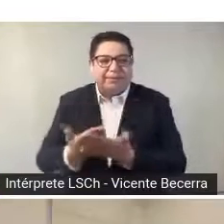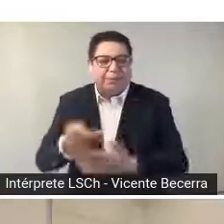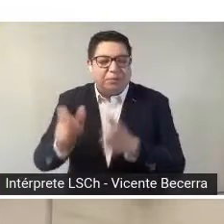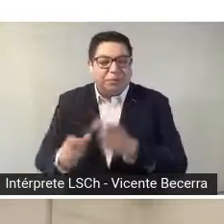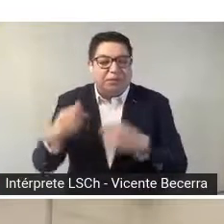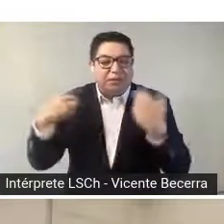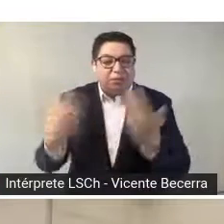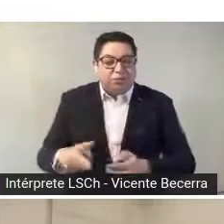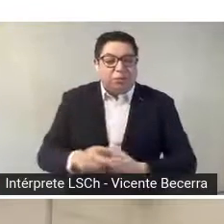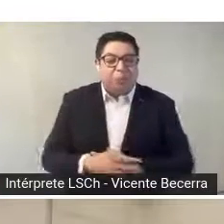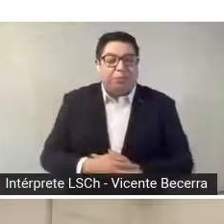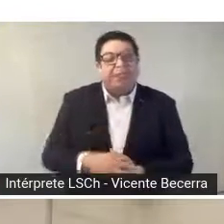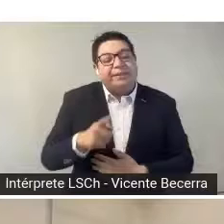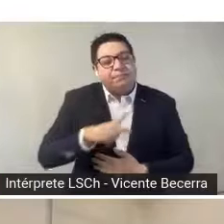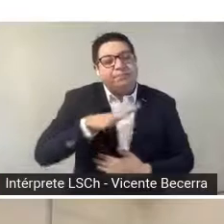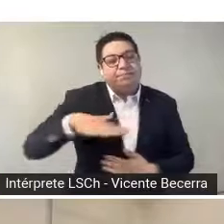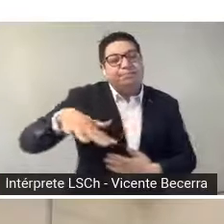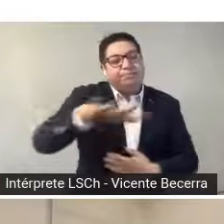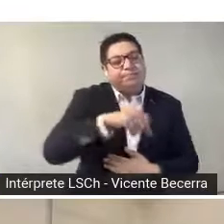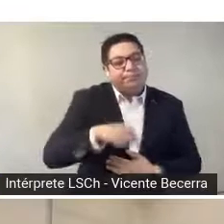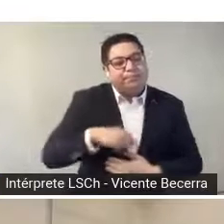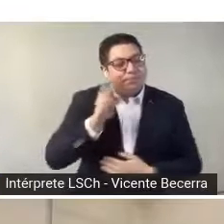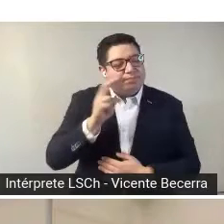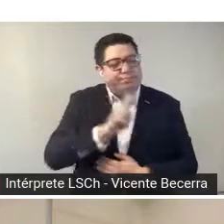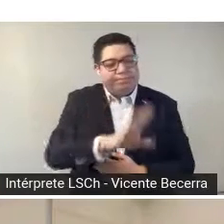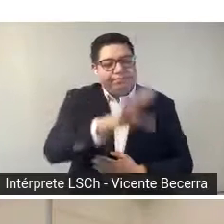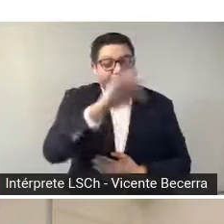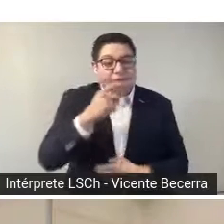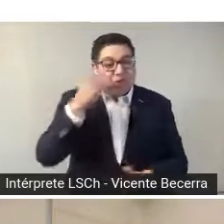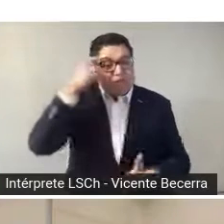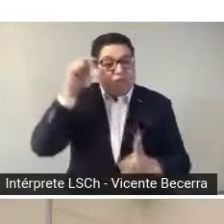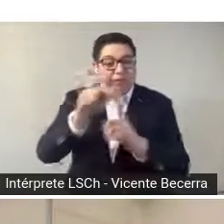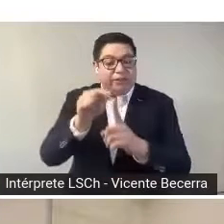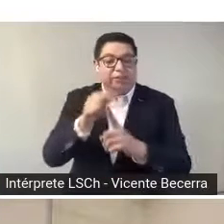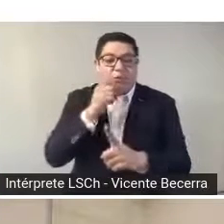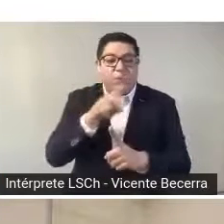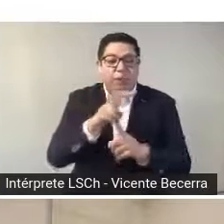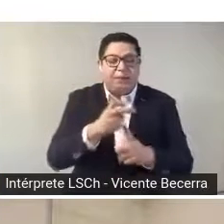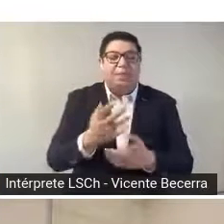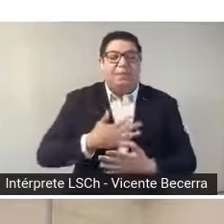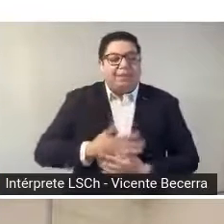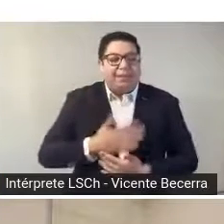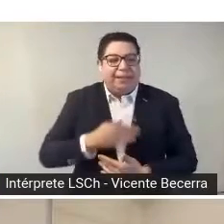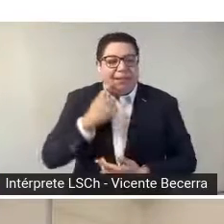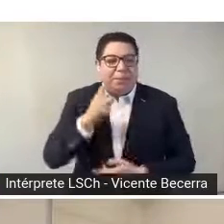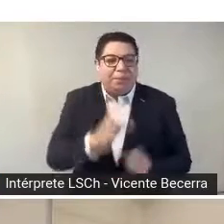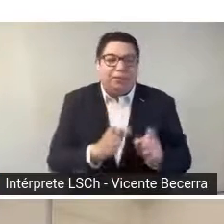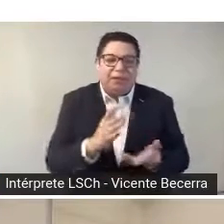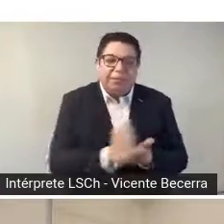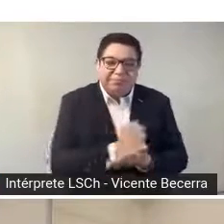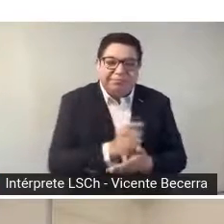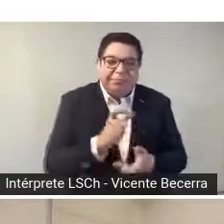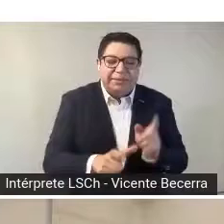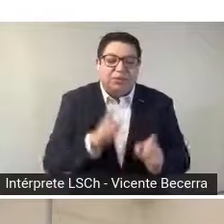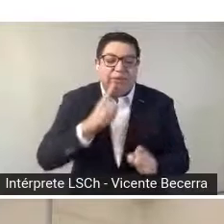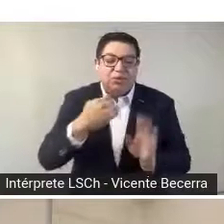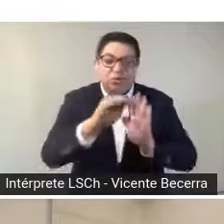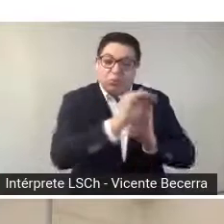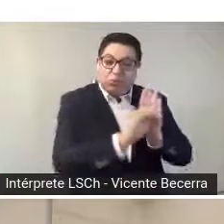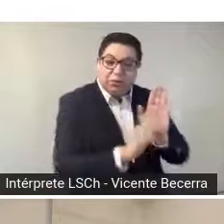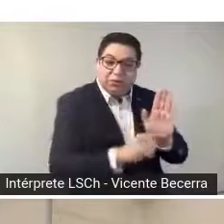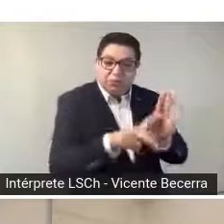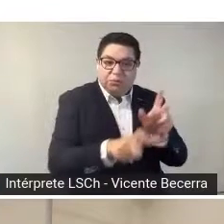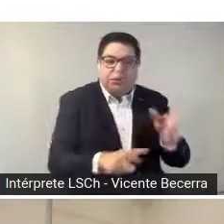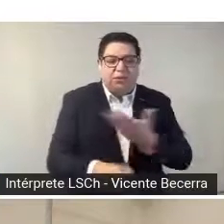en ese contexto, la verdad que mi objetivo fue, primero que nada, implementar las políticas públicas, yo creo